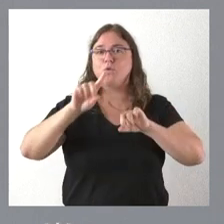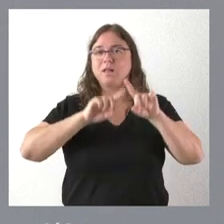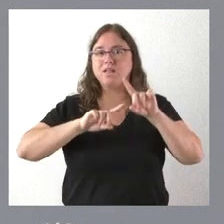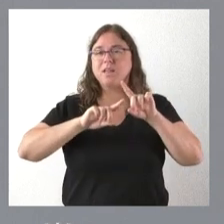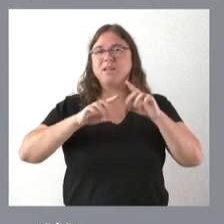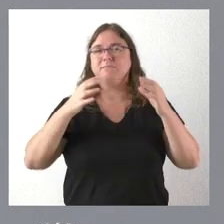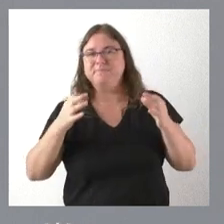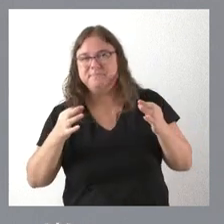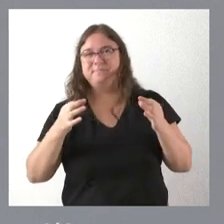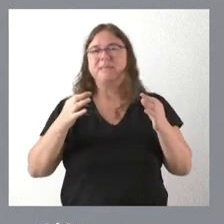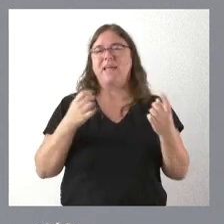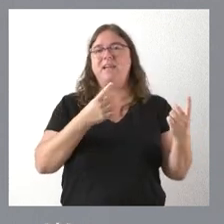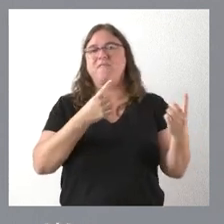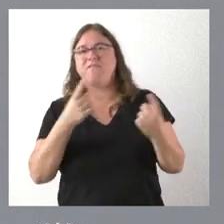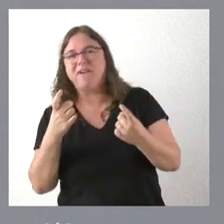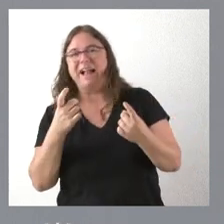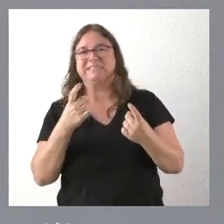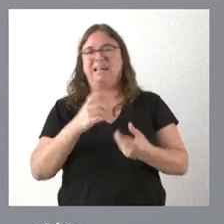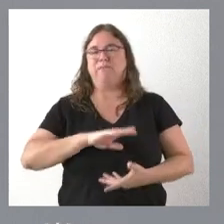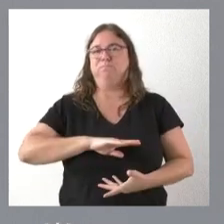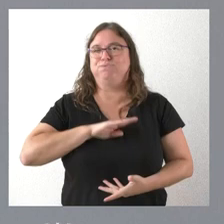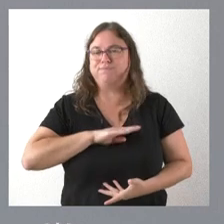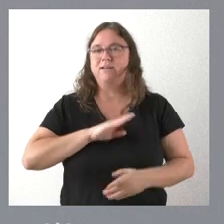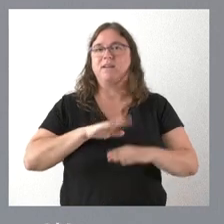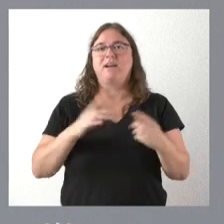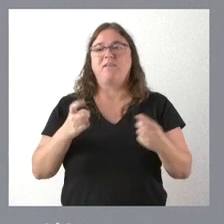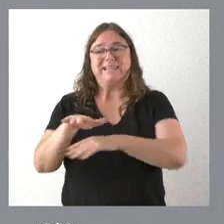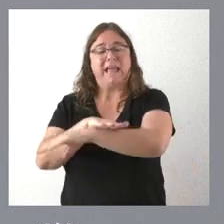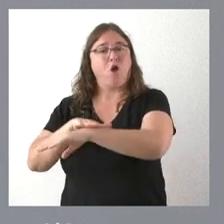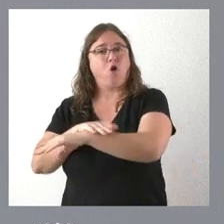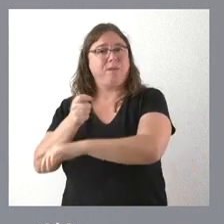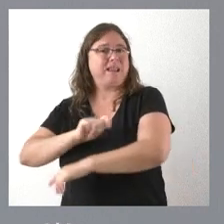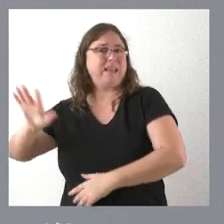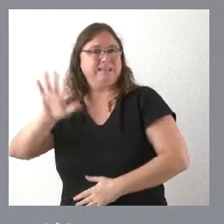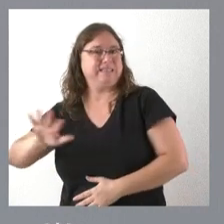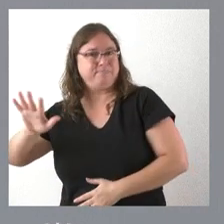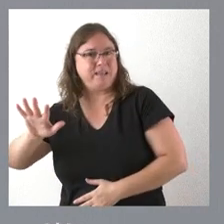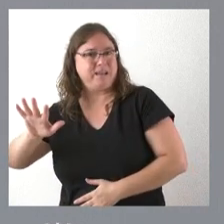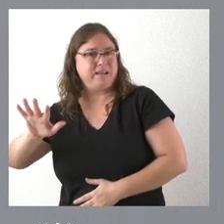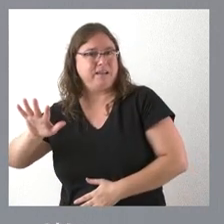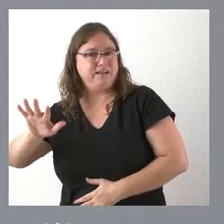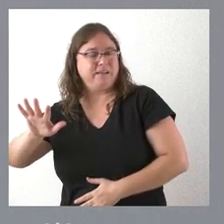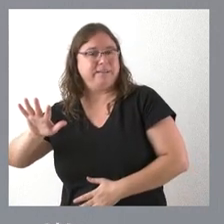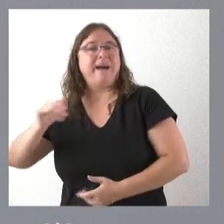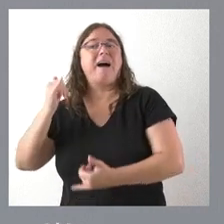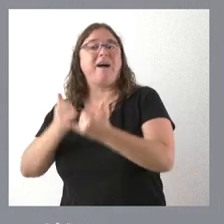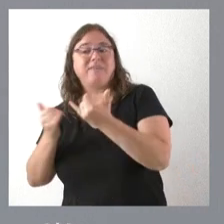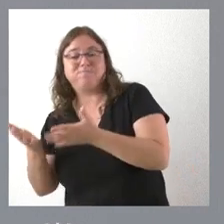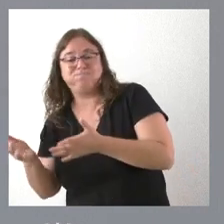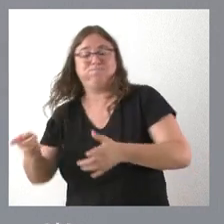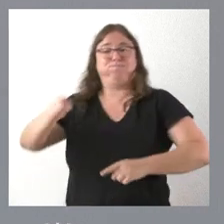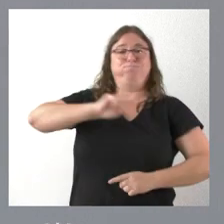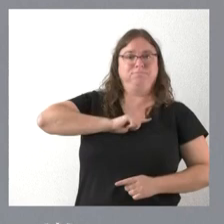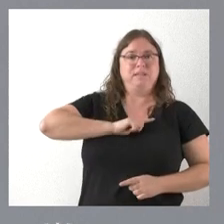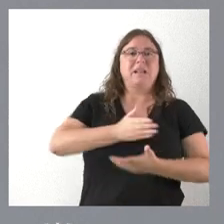cierta falta de capacidad por parte del gobierno de España no se haga traslación de ese